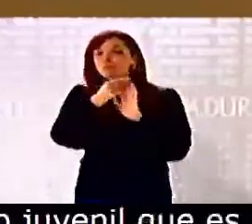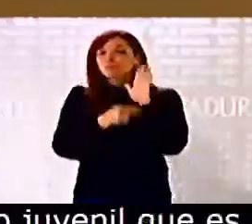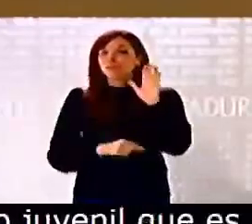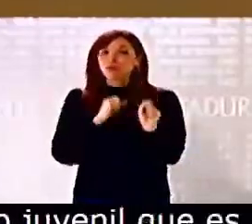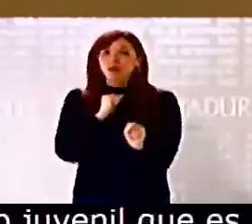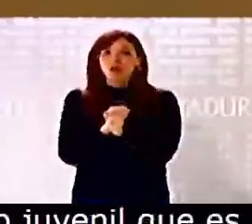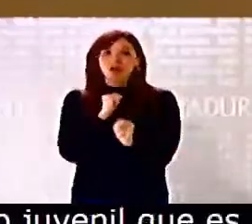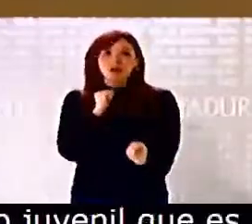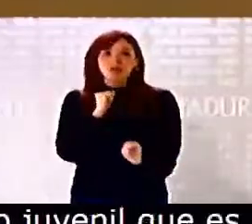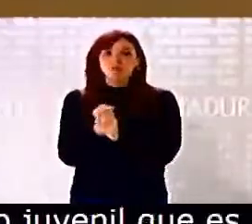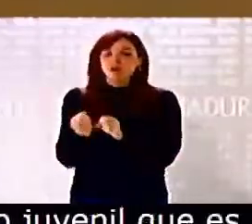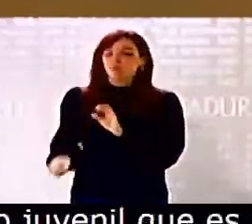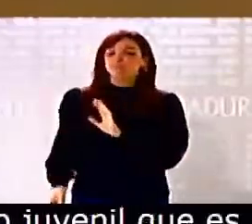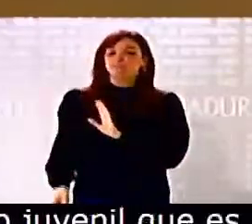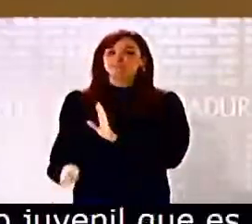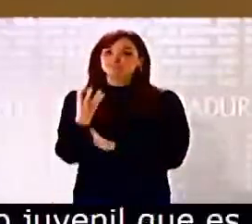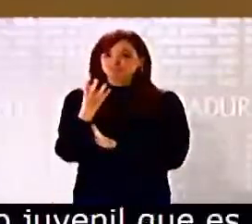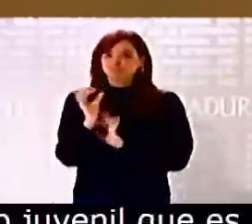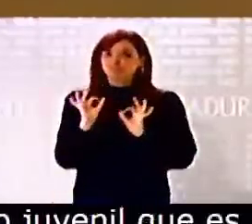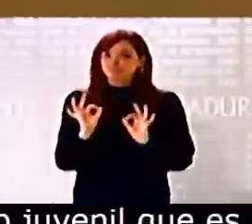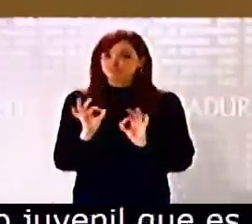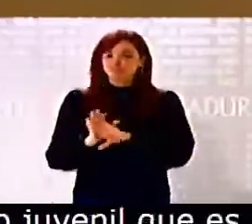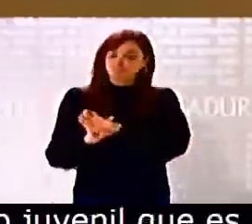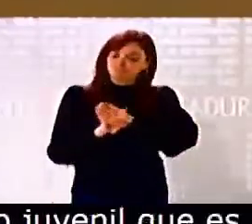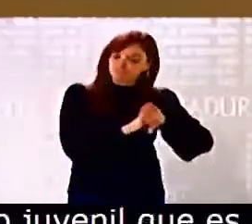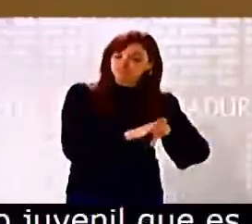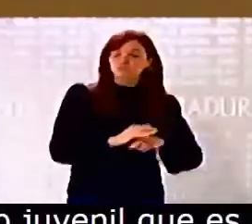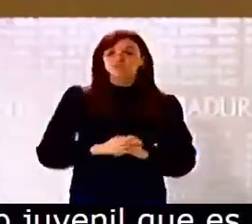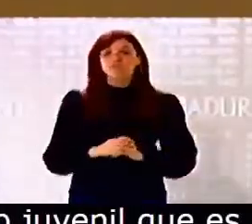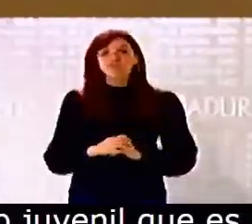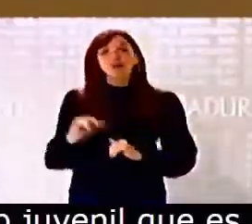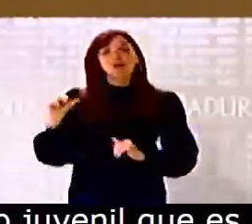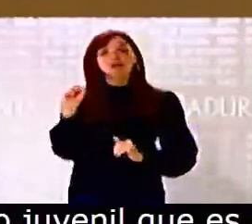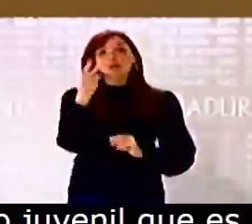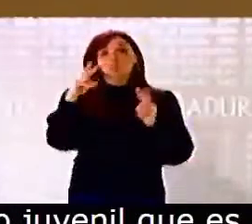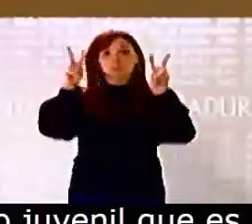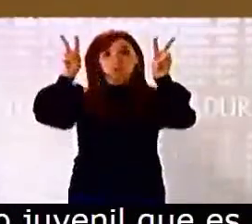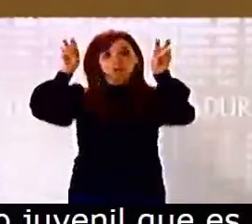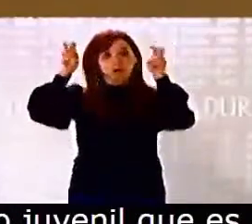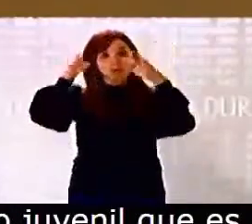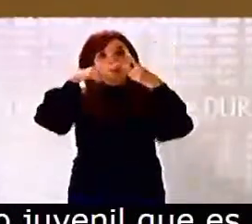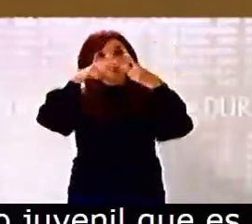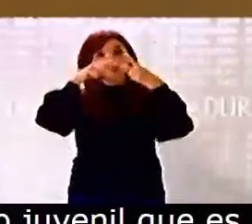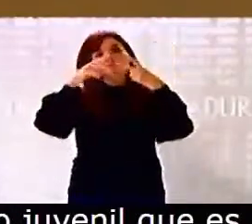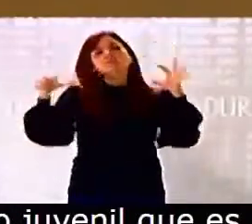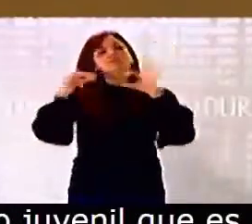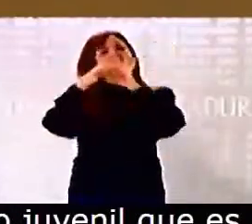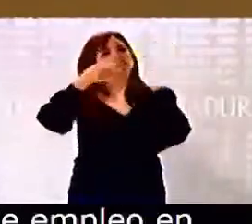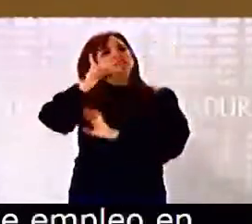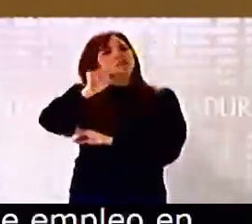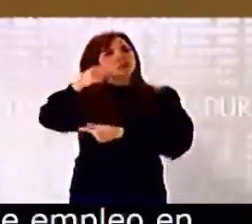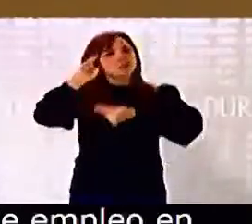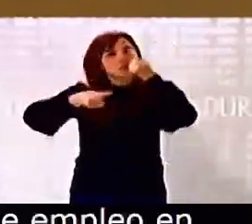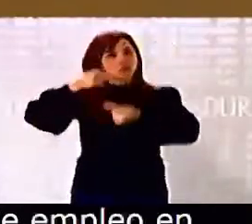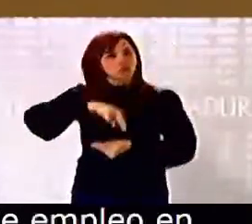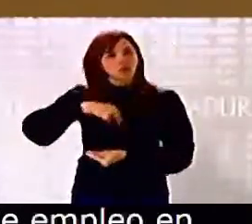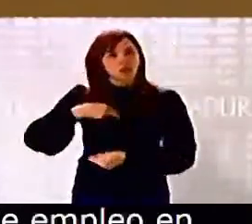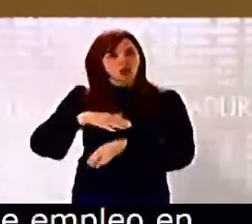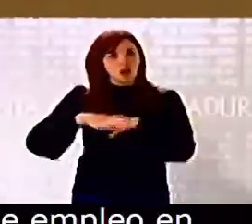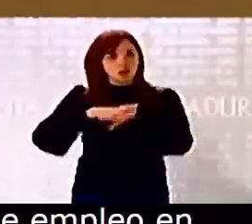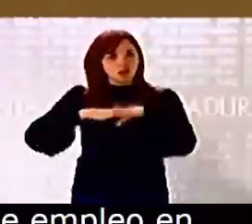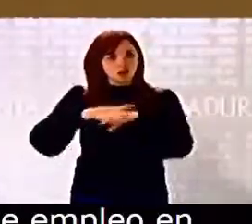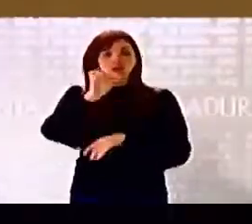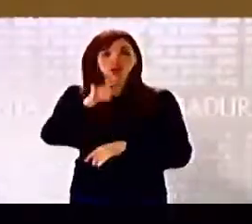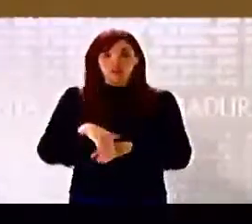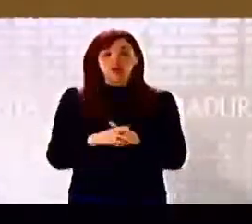este Gobierno se refieren. Y la segunda cuestión tiene que ver también con los presupuestos generales del Estado y con